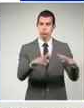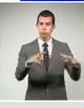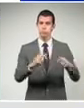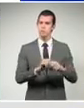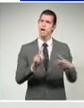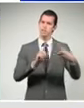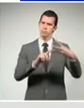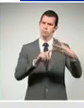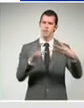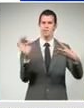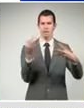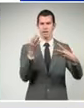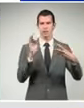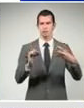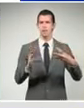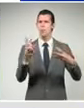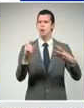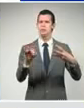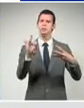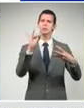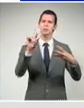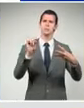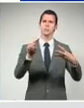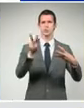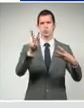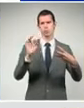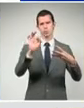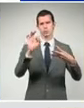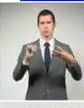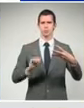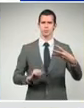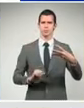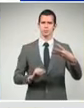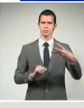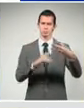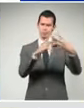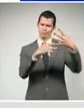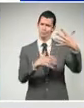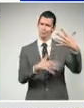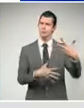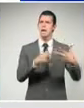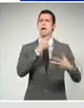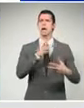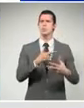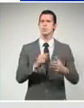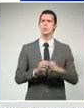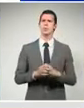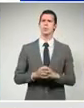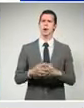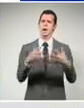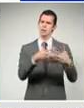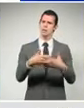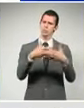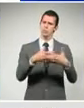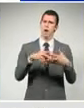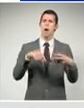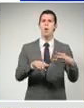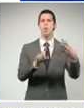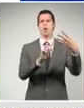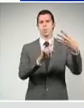lugar con el 7,2%. Estados Unidos pasa al cuarto lugar con